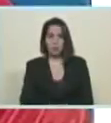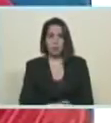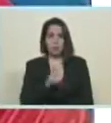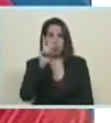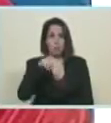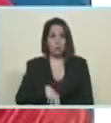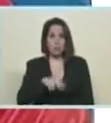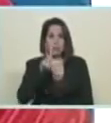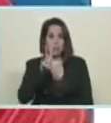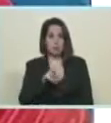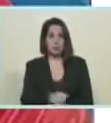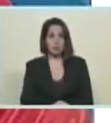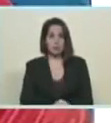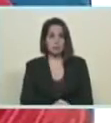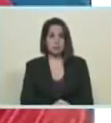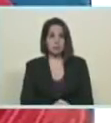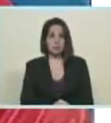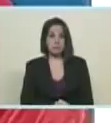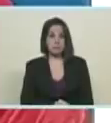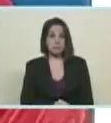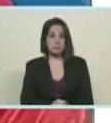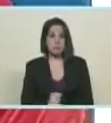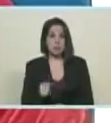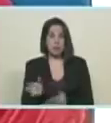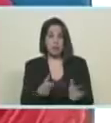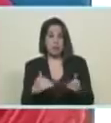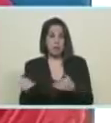2003. Y parte de marzo.